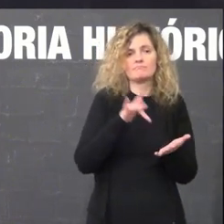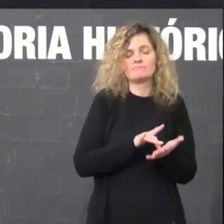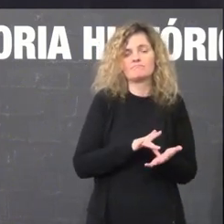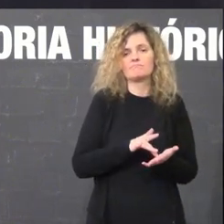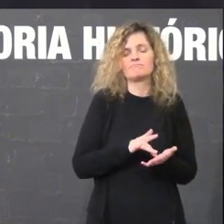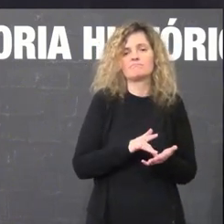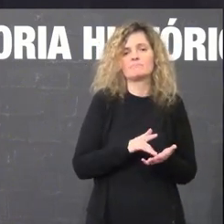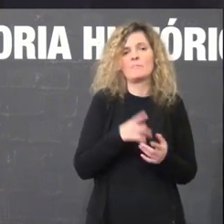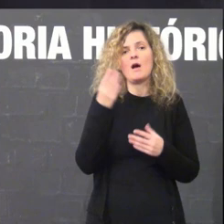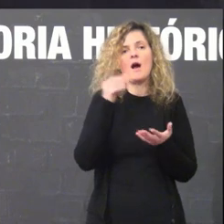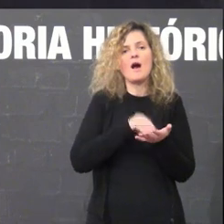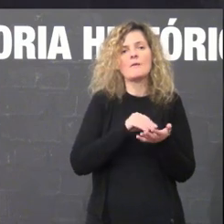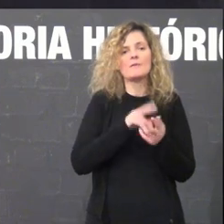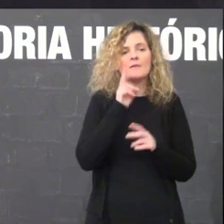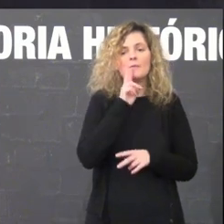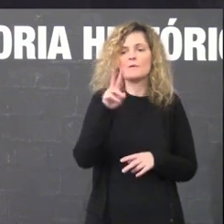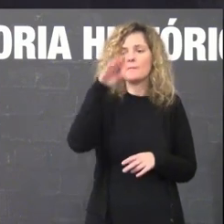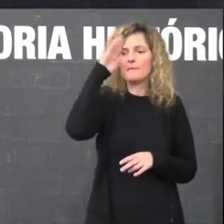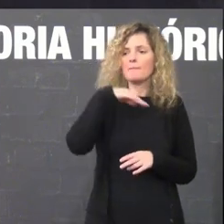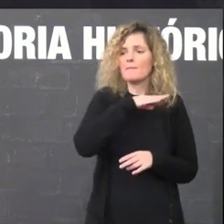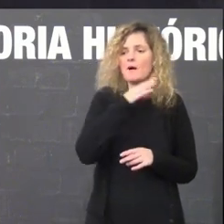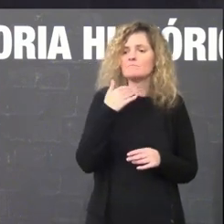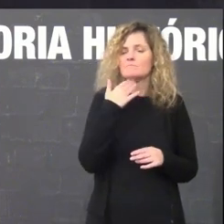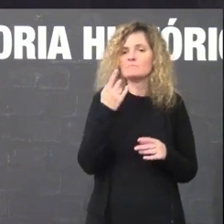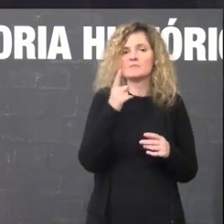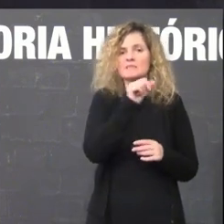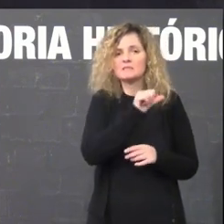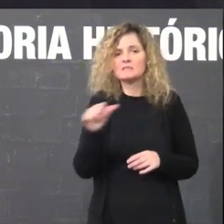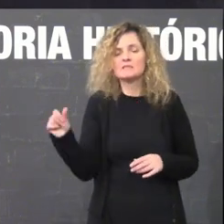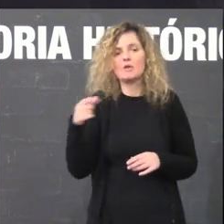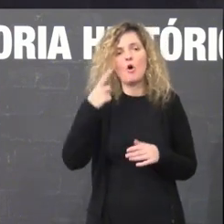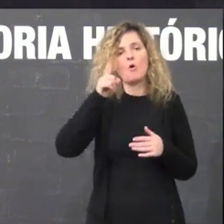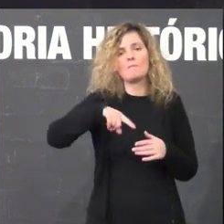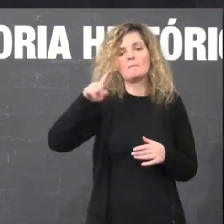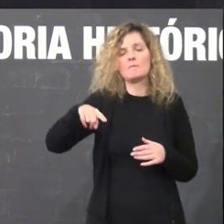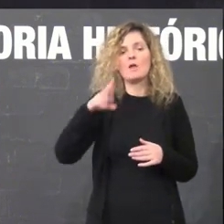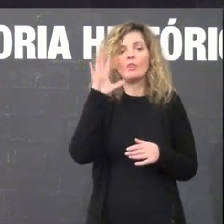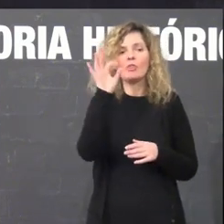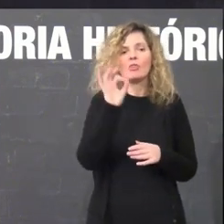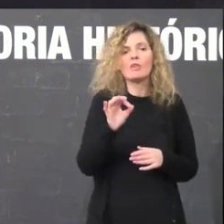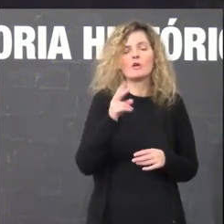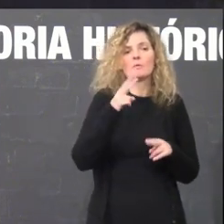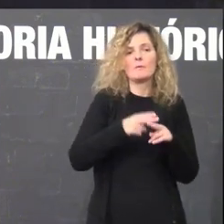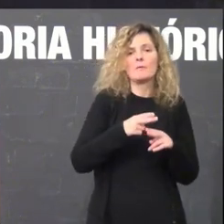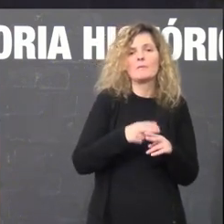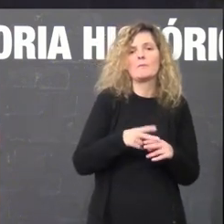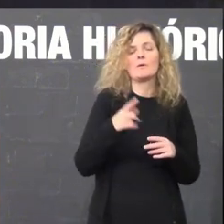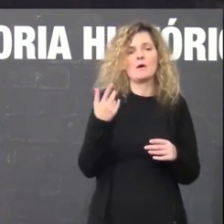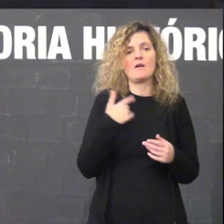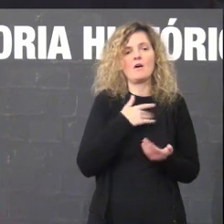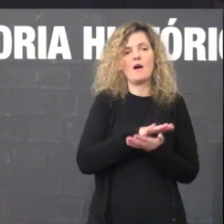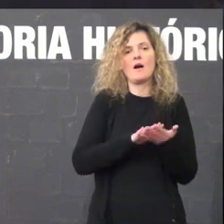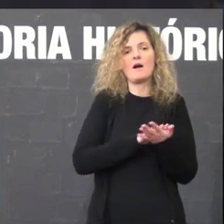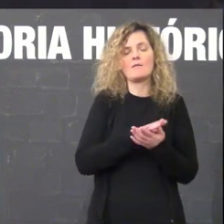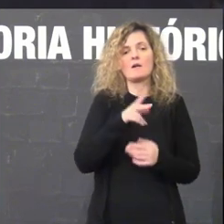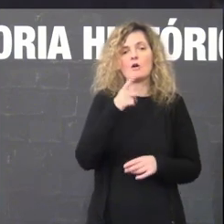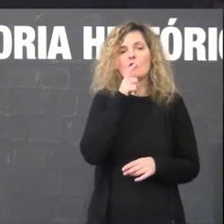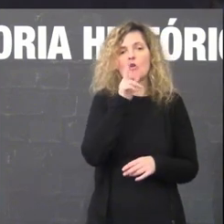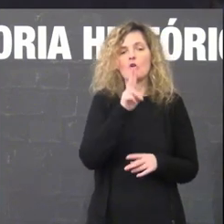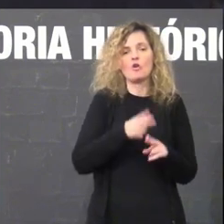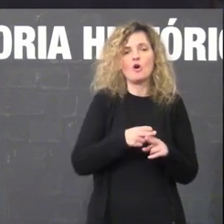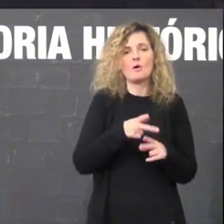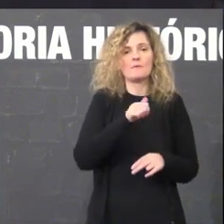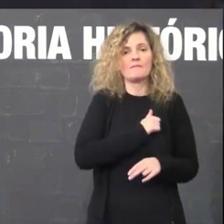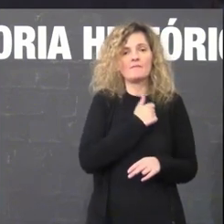a veces pues veía a su padre cada semanas o cada meses cinco minutos en un bar usaba un hombre falso vivía en